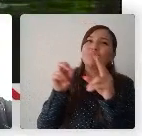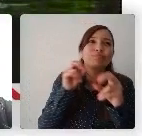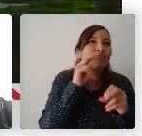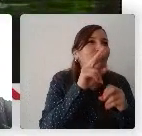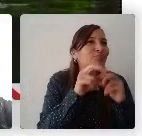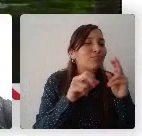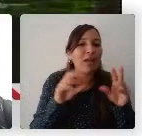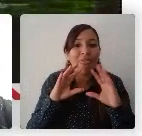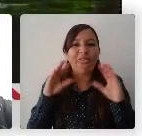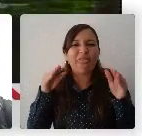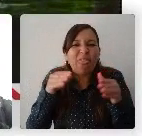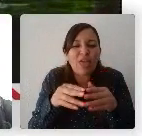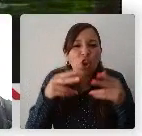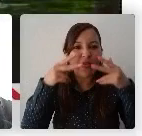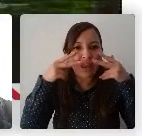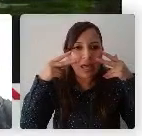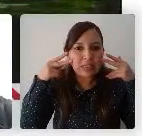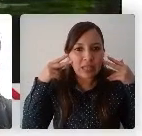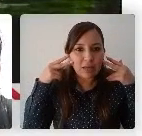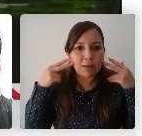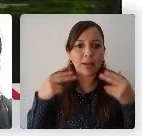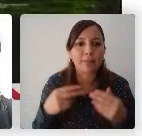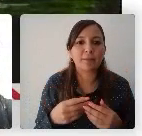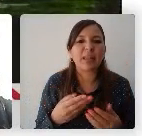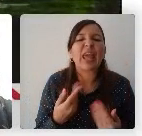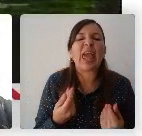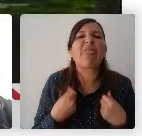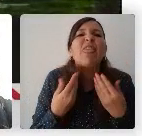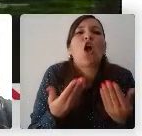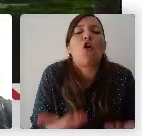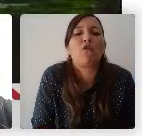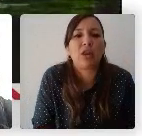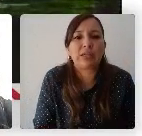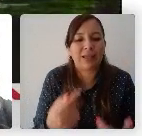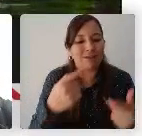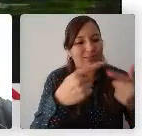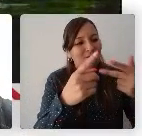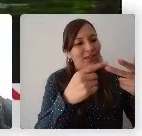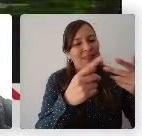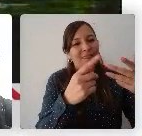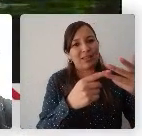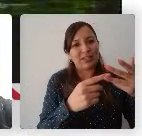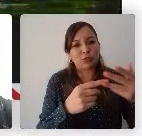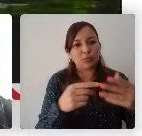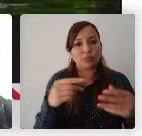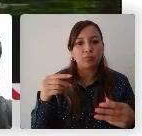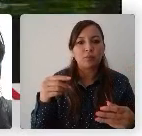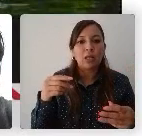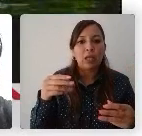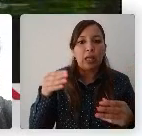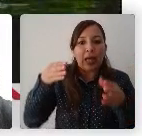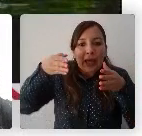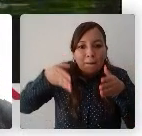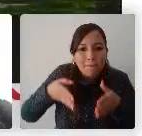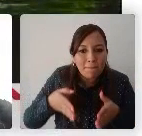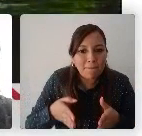dentro del Pacaya-Samiria, y te ofrece una serie de actividades, ¿no? Que desde ya tiene que ver con la conservación y actividades